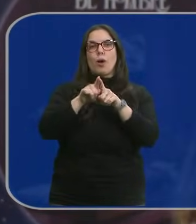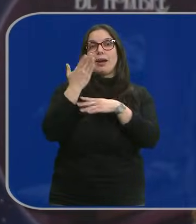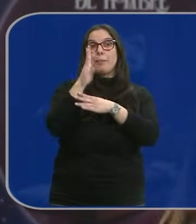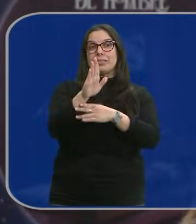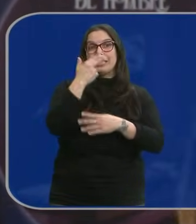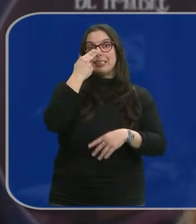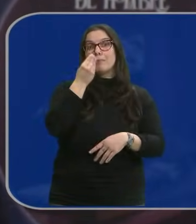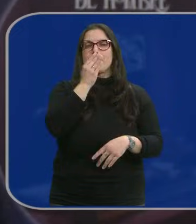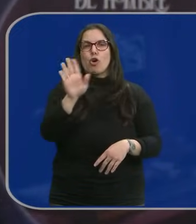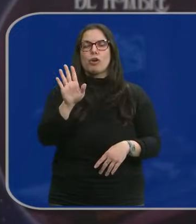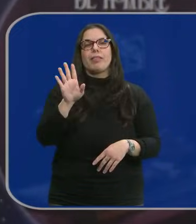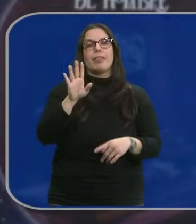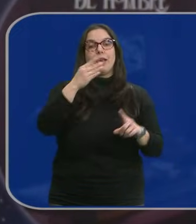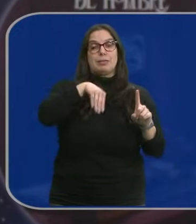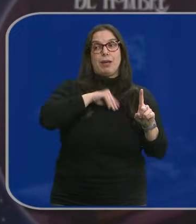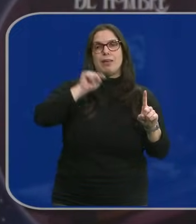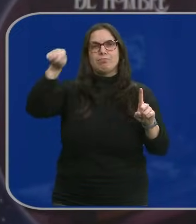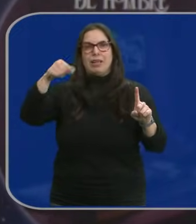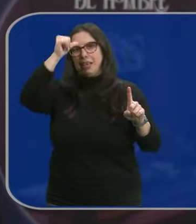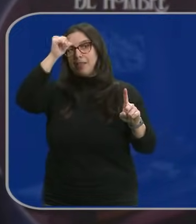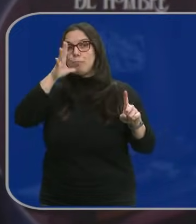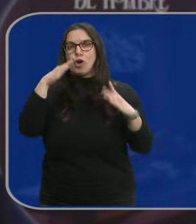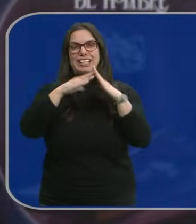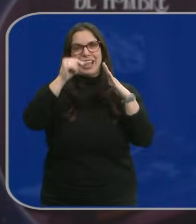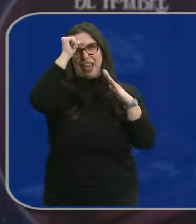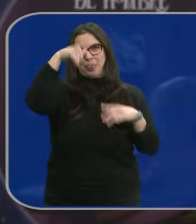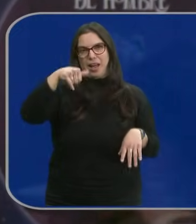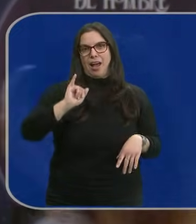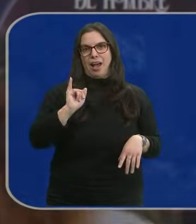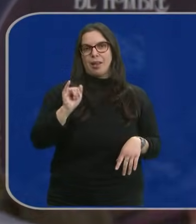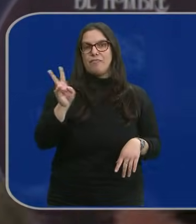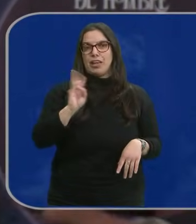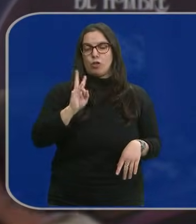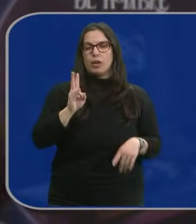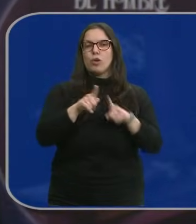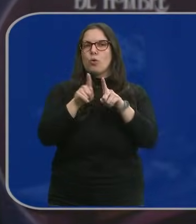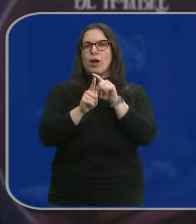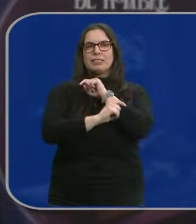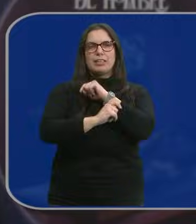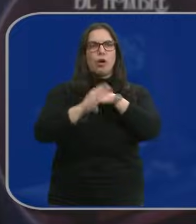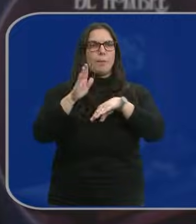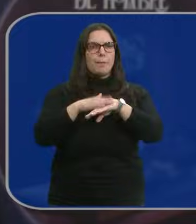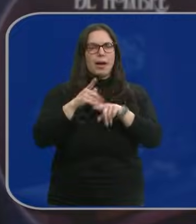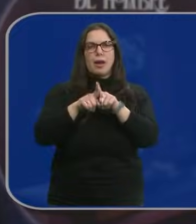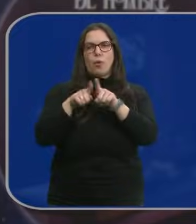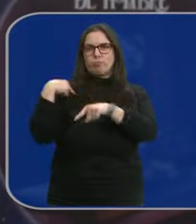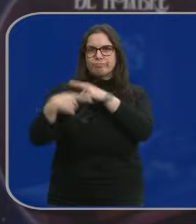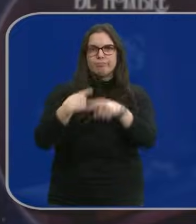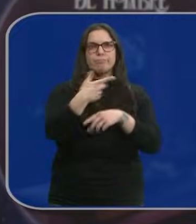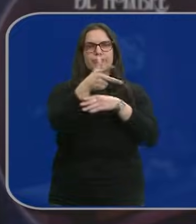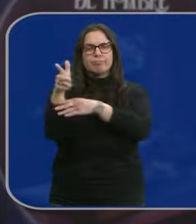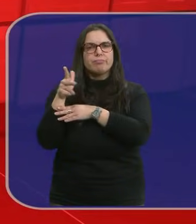del país en la India es Valladolid, con la Casa de la India. Venimos a presentar como eje estratégico desde el punto de vista de los rodajes, de la